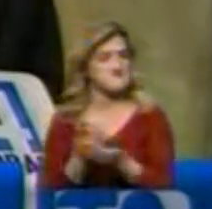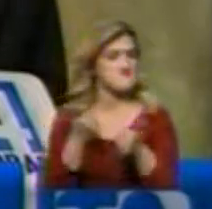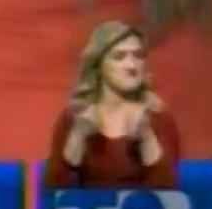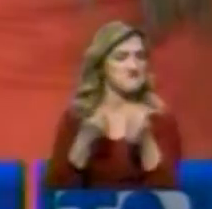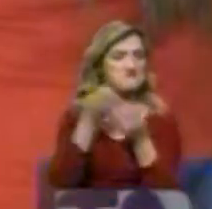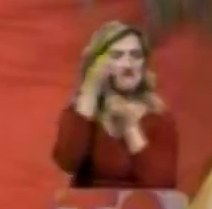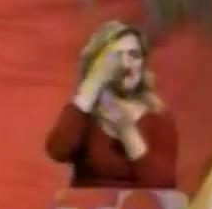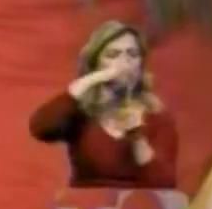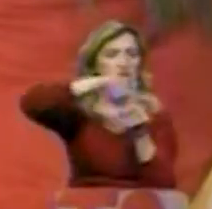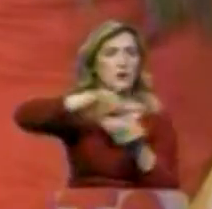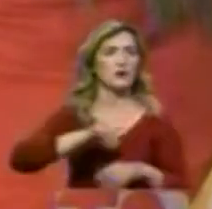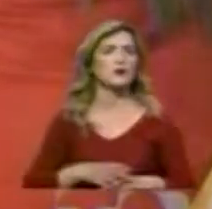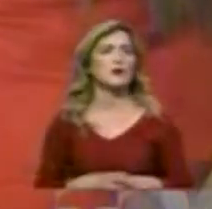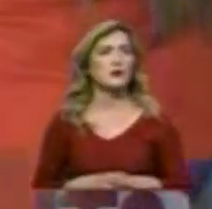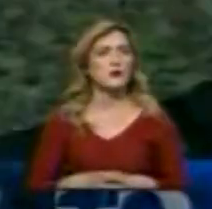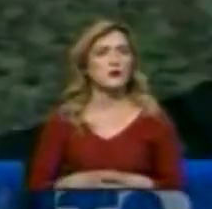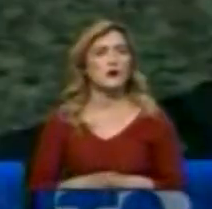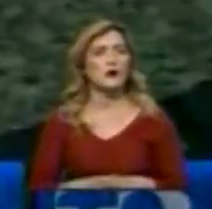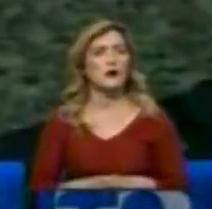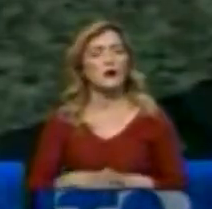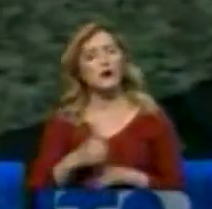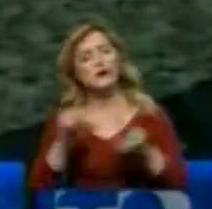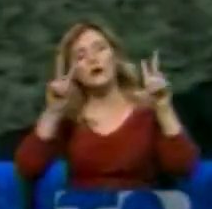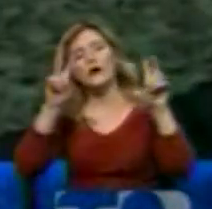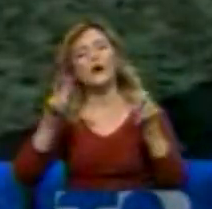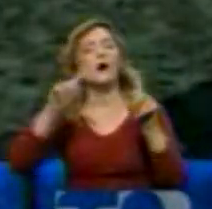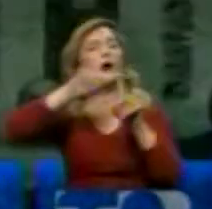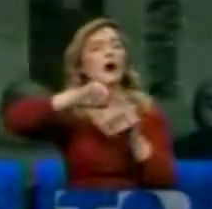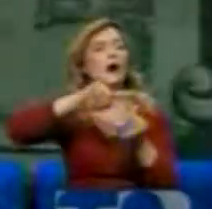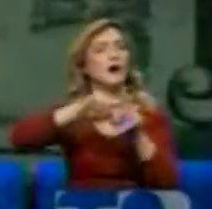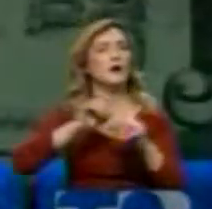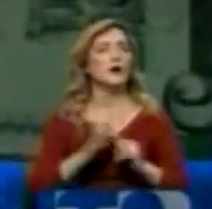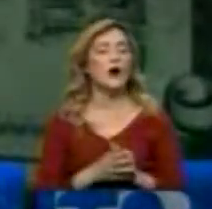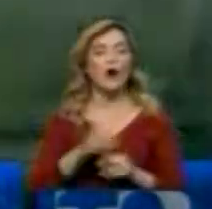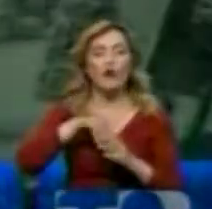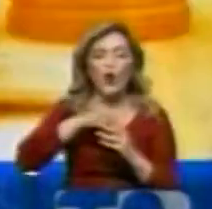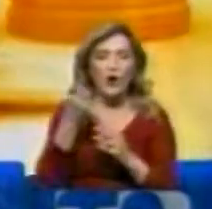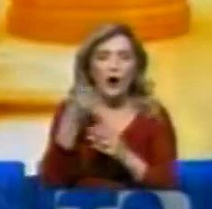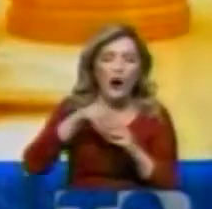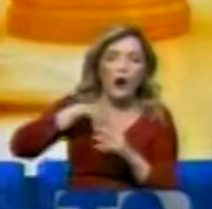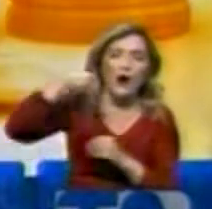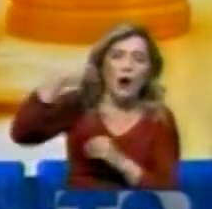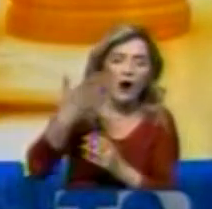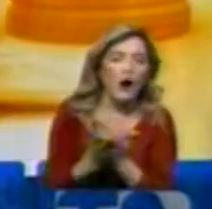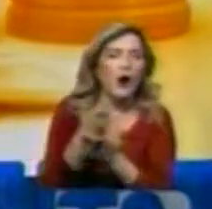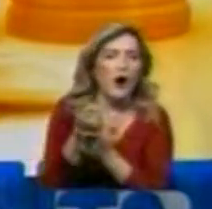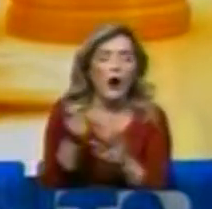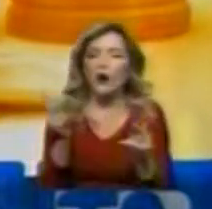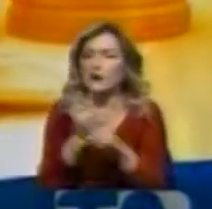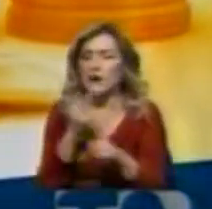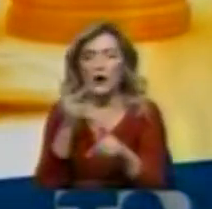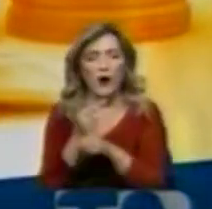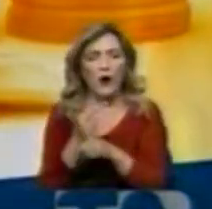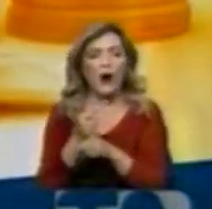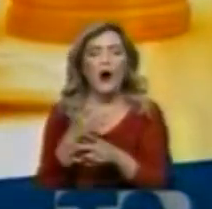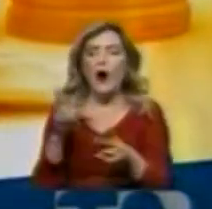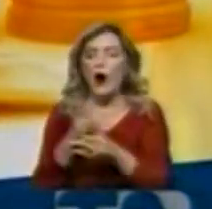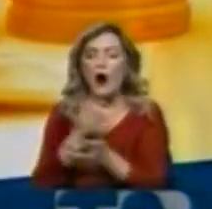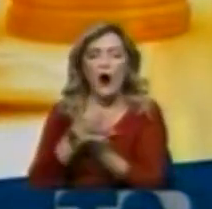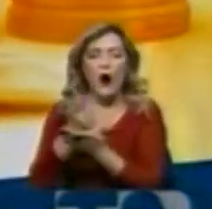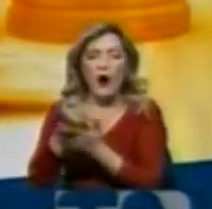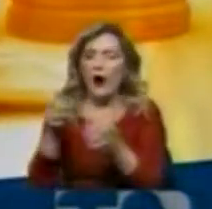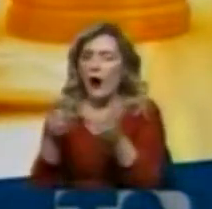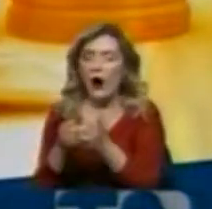positivo otro aspecto que ven positivo es la reducción a la mitad del impuesto a la salida de divisas para materias primas y bienes de capital es decir